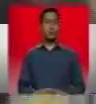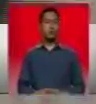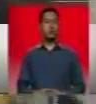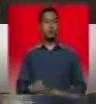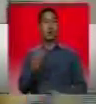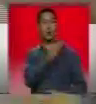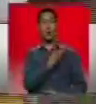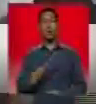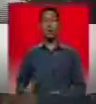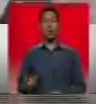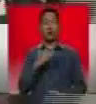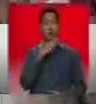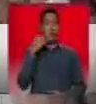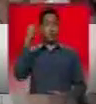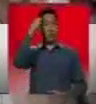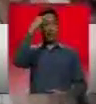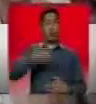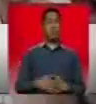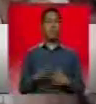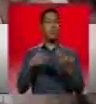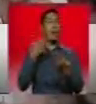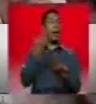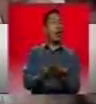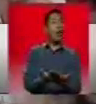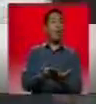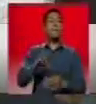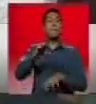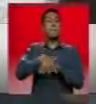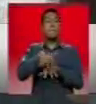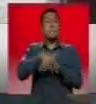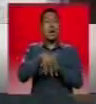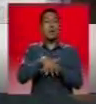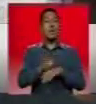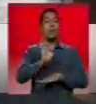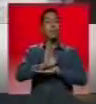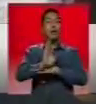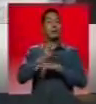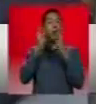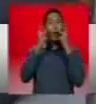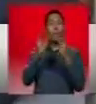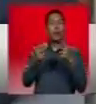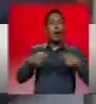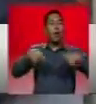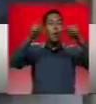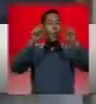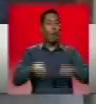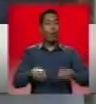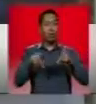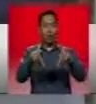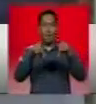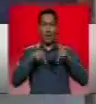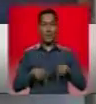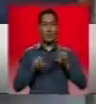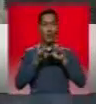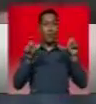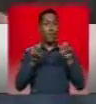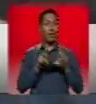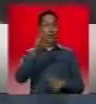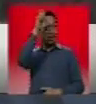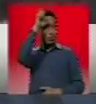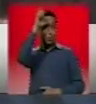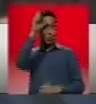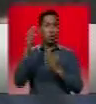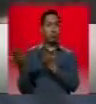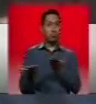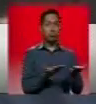El presidente Rafael Correa llegó a Machala para ser testigo del convenio de concesión bajo la modalidad de alianza público-privada con